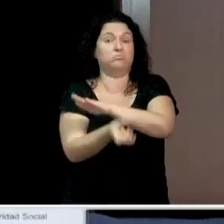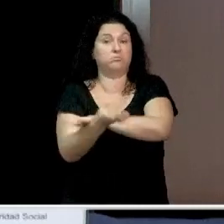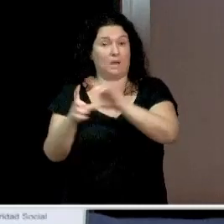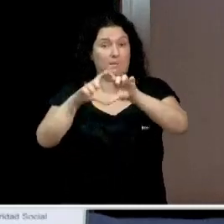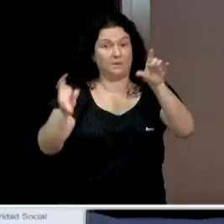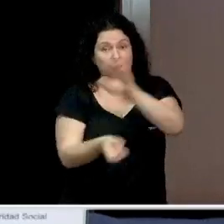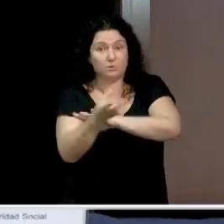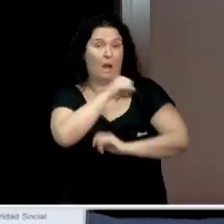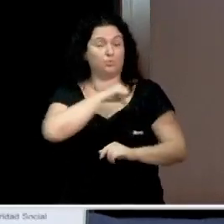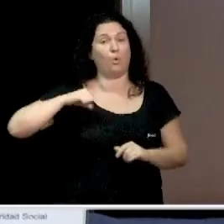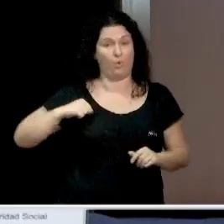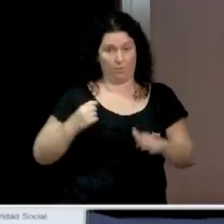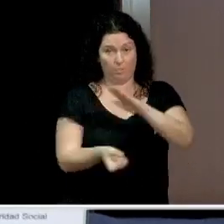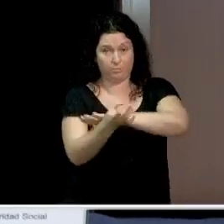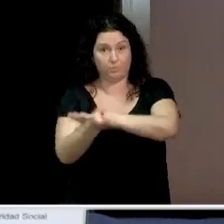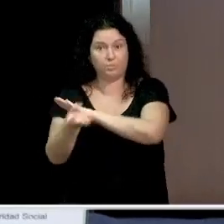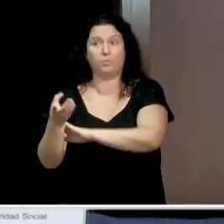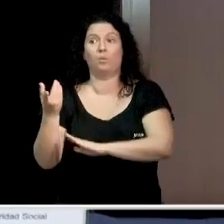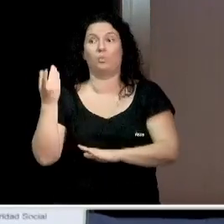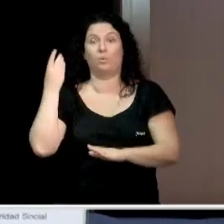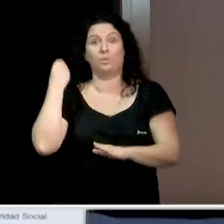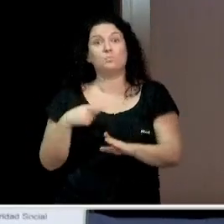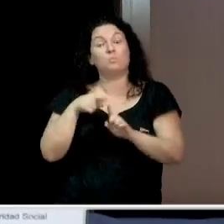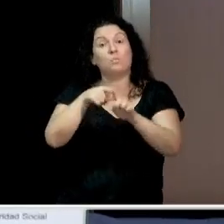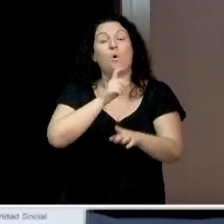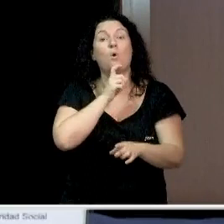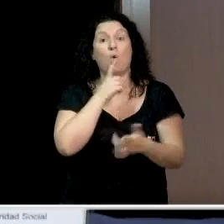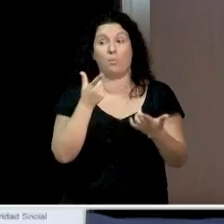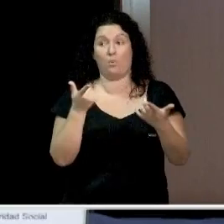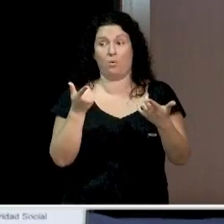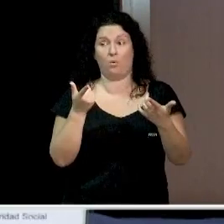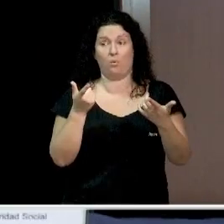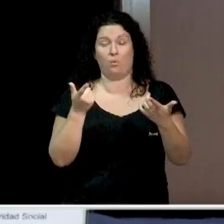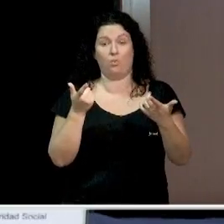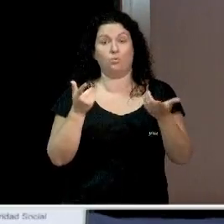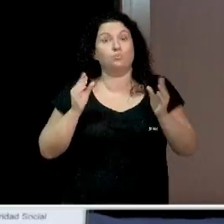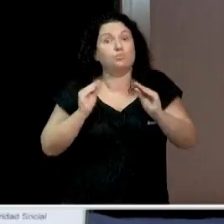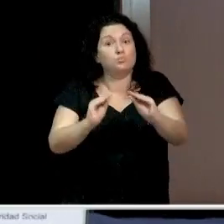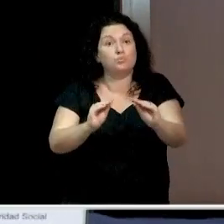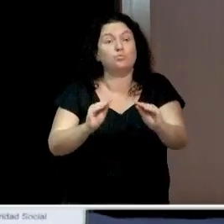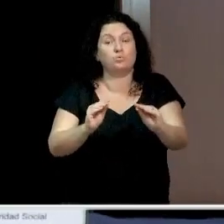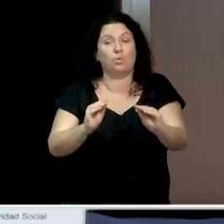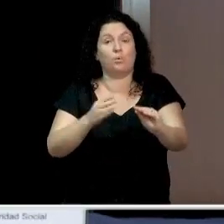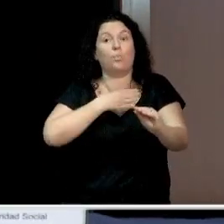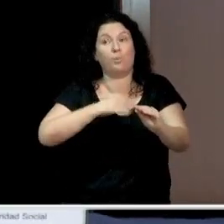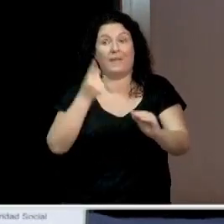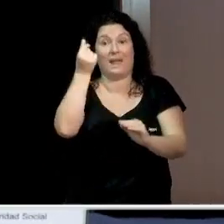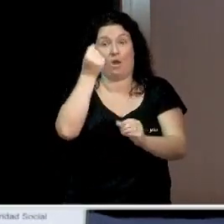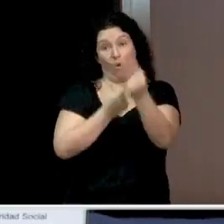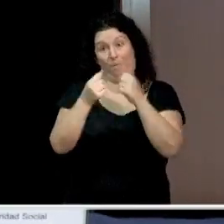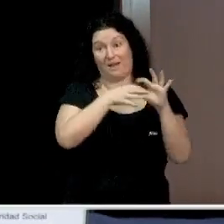con discapacidad, principalmente a través de mecanismos y modelos que pivotan sobre la economía